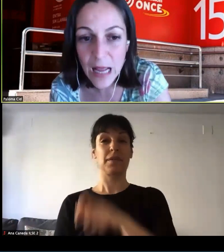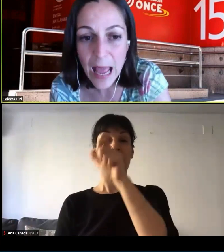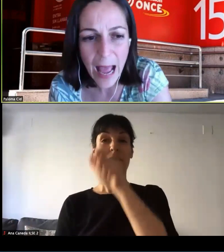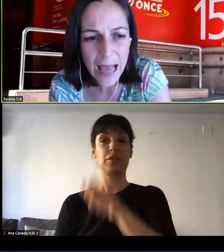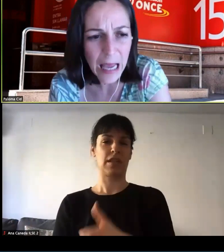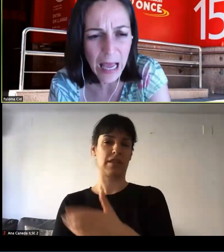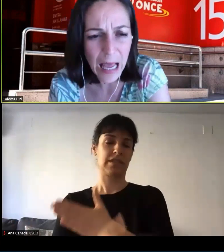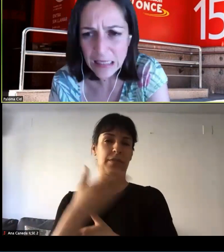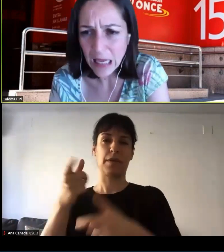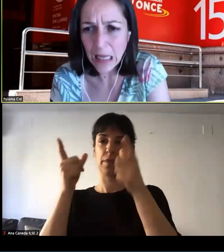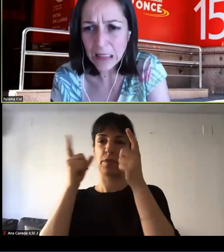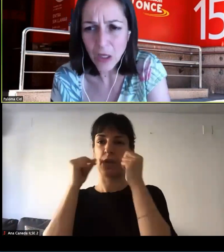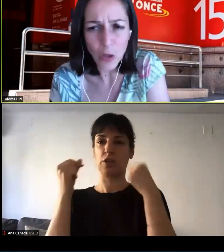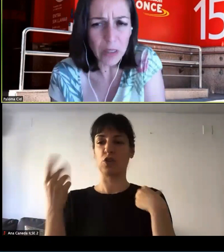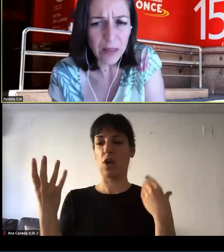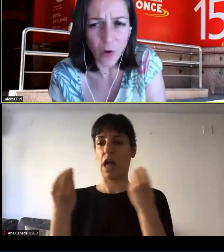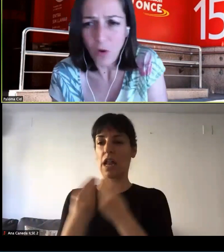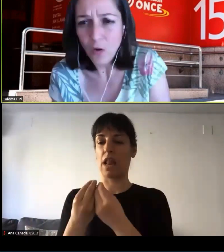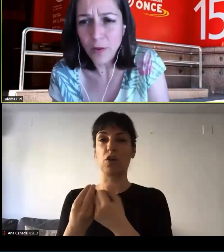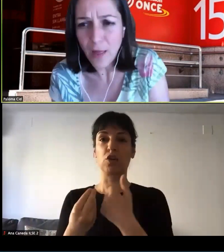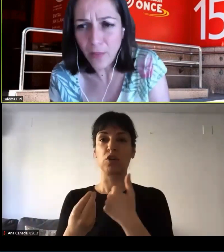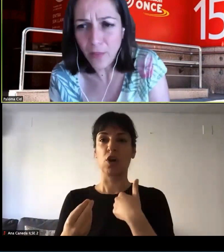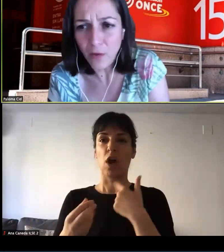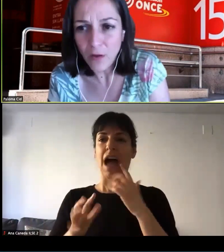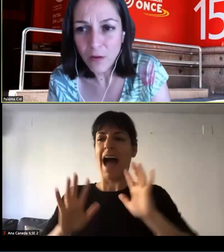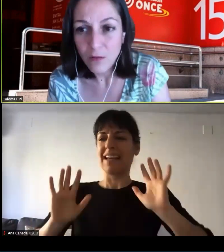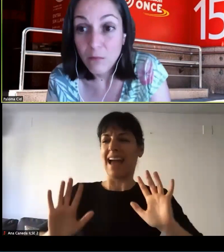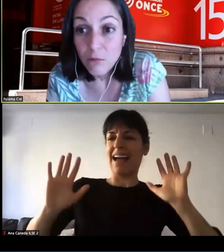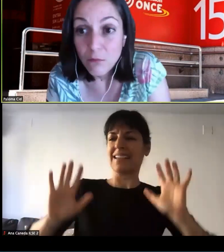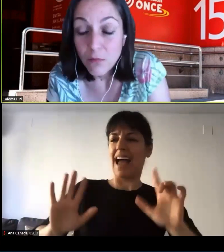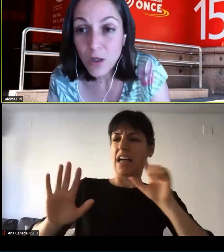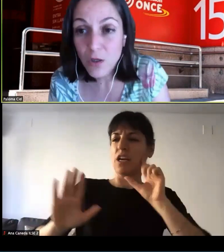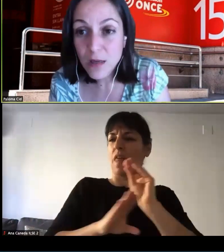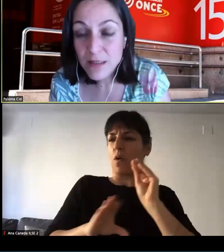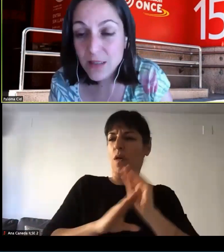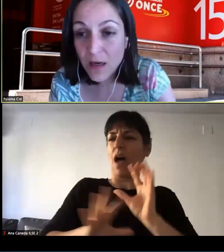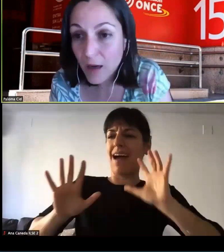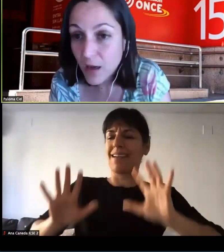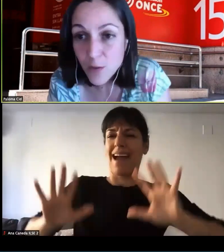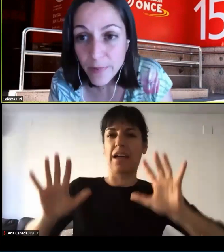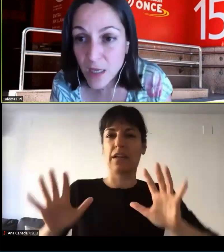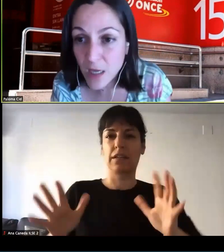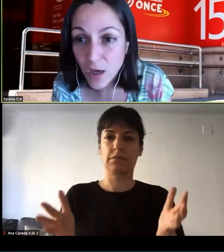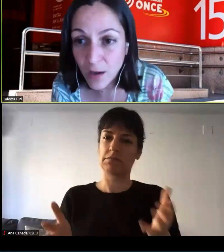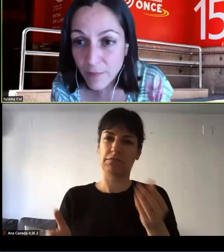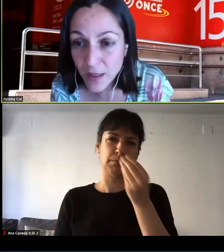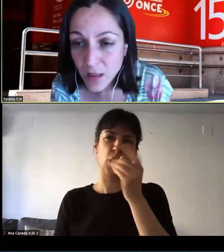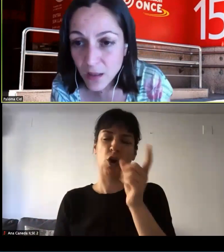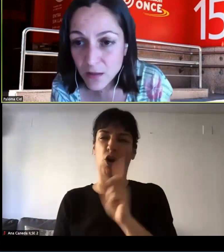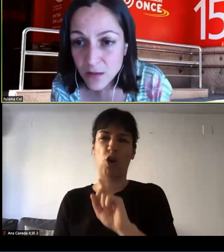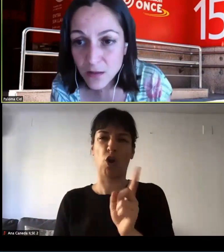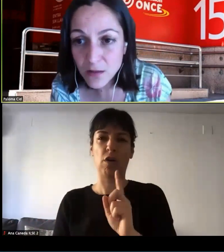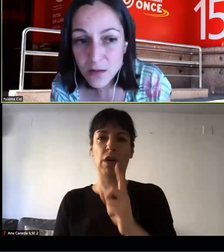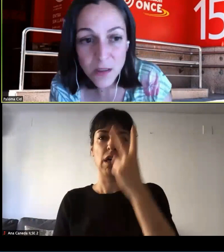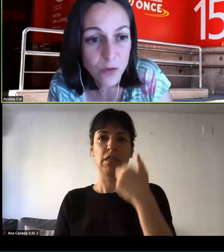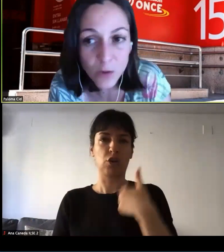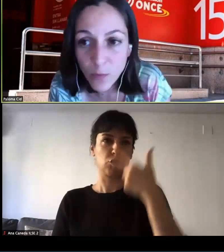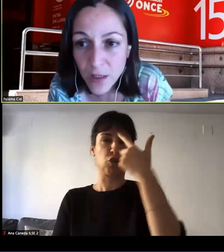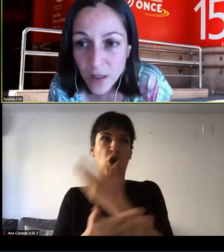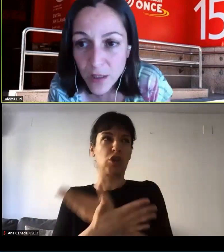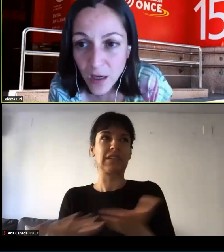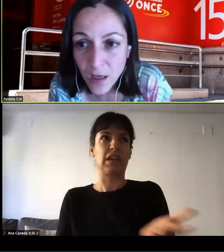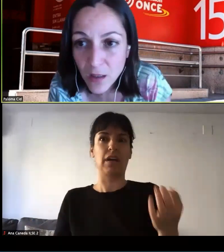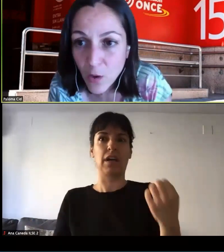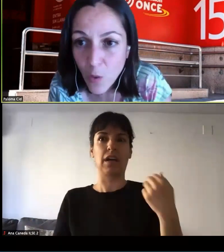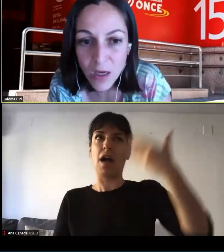decir, ¡ay, ay, ay! ¡Cuidado, cuidado! Porque no sabes si le va a caer un piano en la cabeza, si nos va a